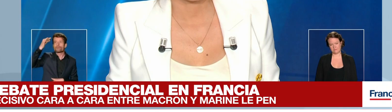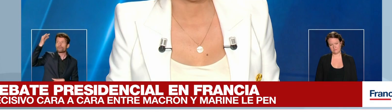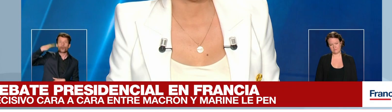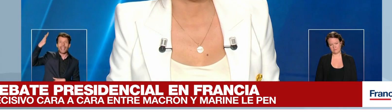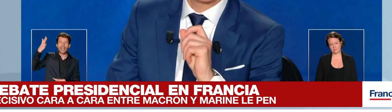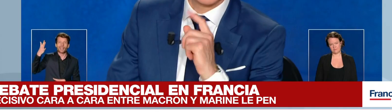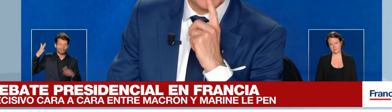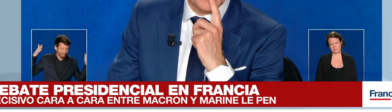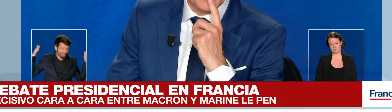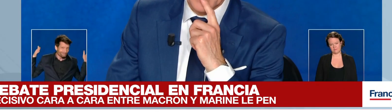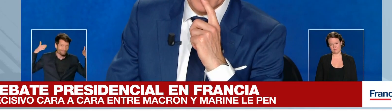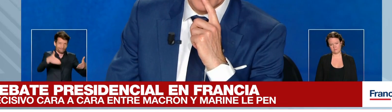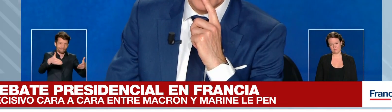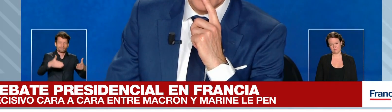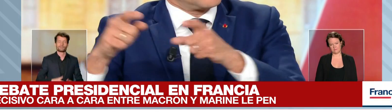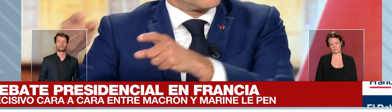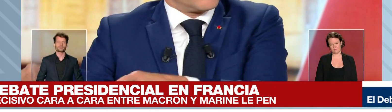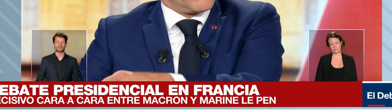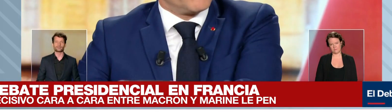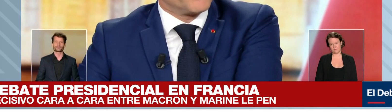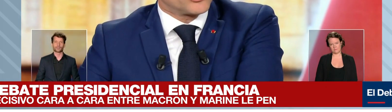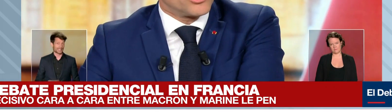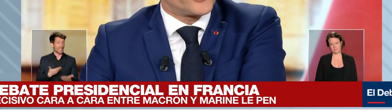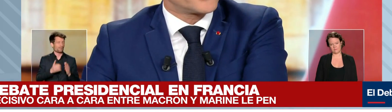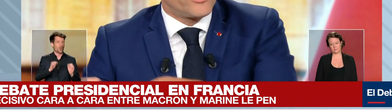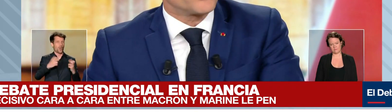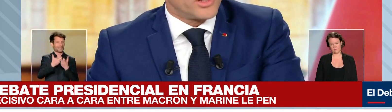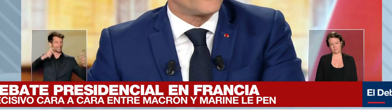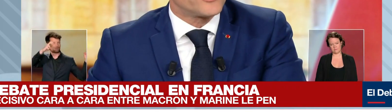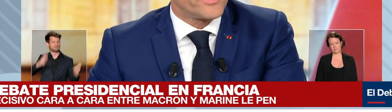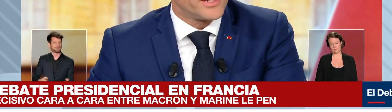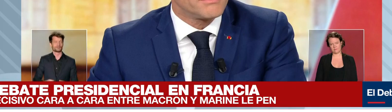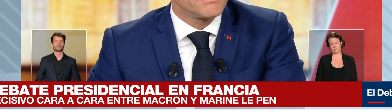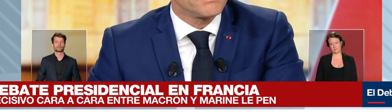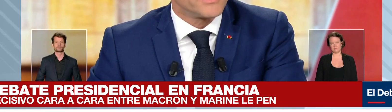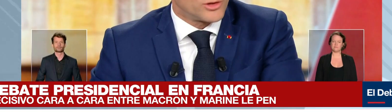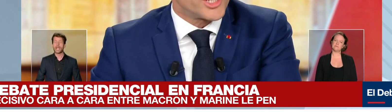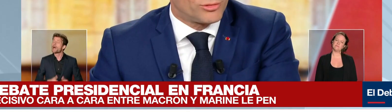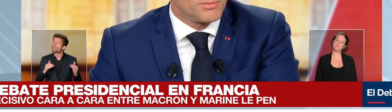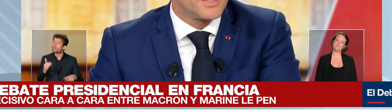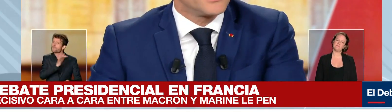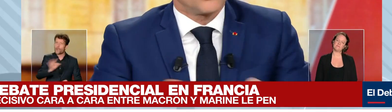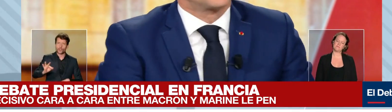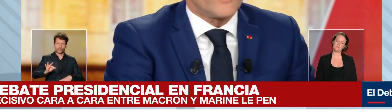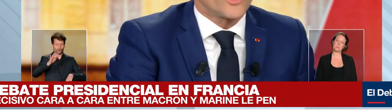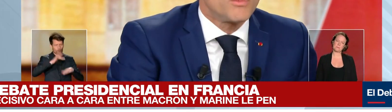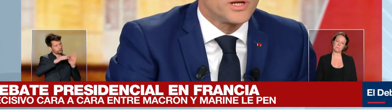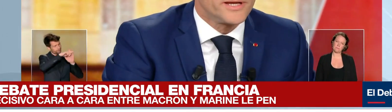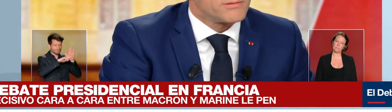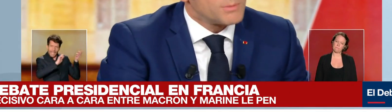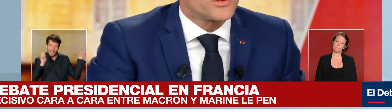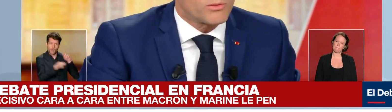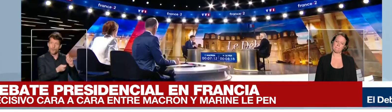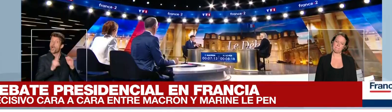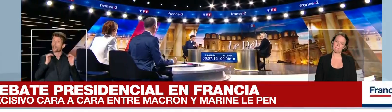hemos comprometido y es lo que va a permitir bajar los precios. Entonces, cuando lancemos esta reforma, que es lo que hizo Francia y que yo asumo,